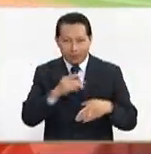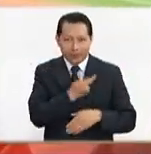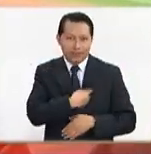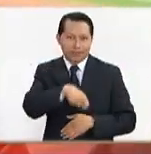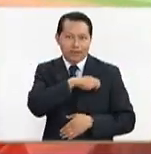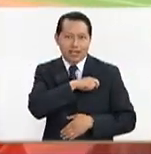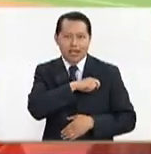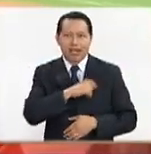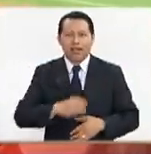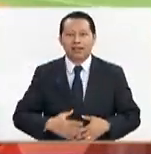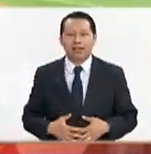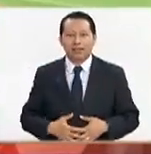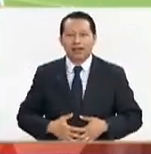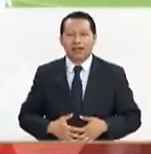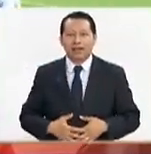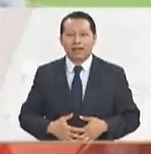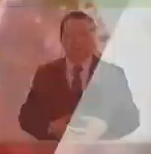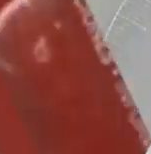española.